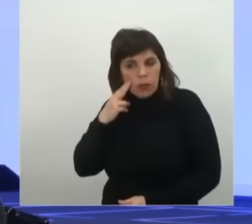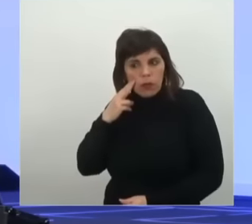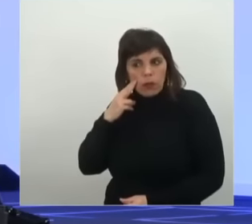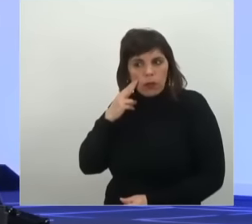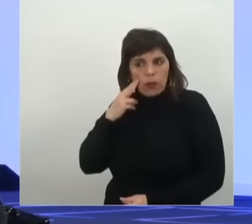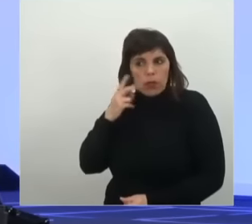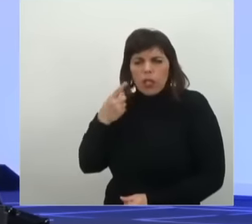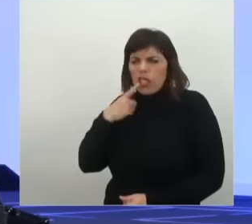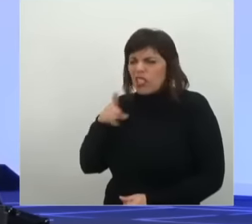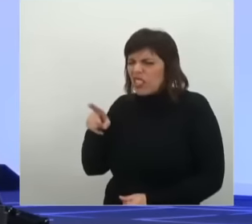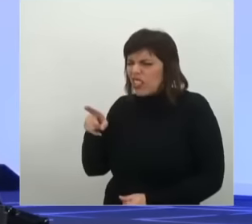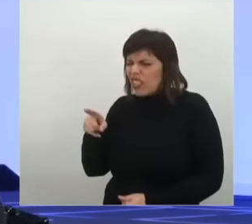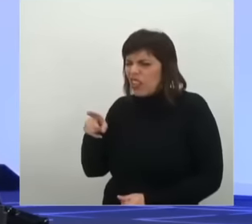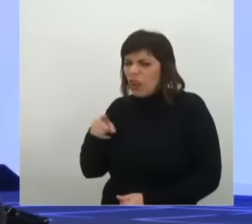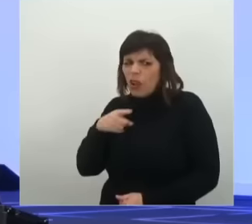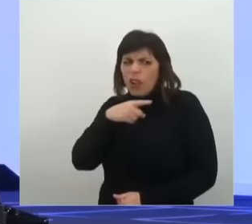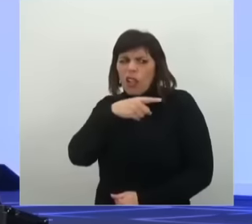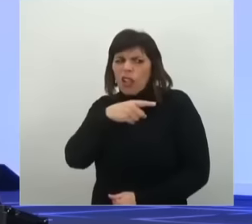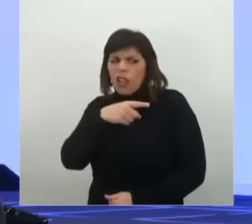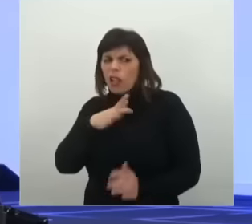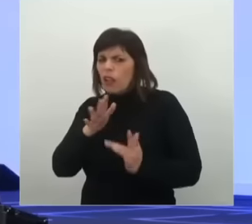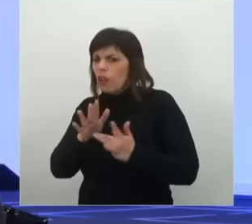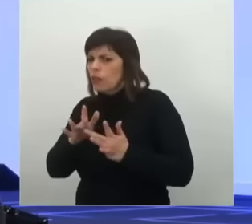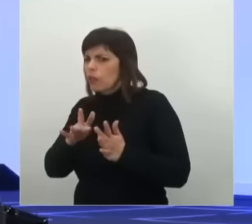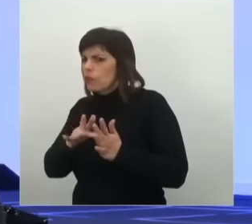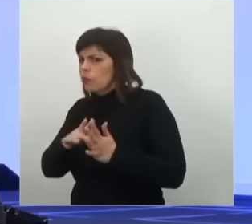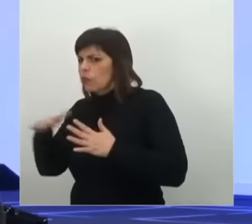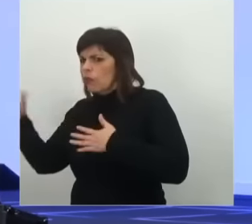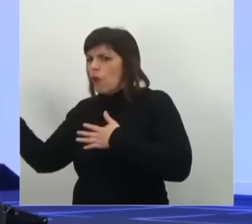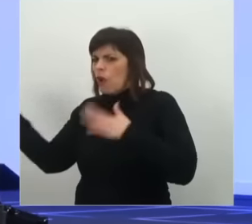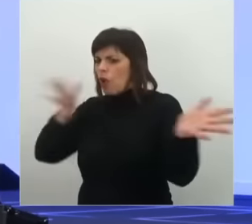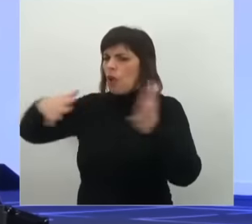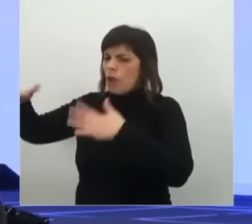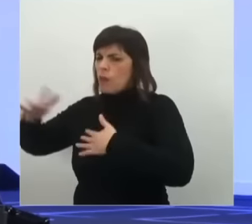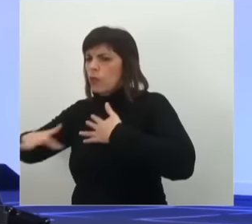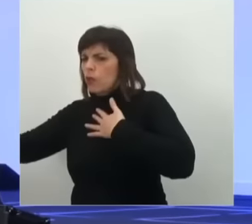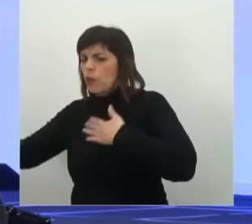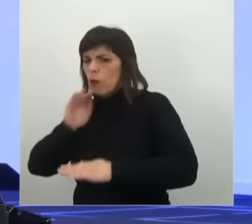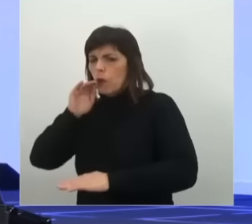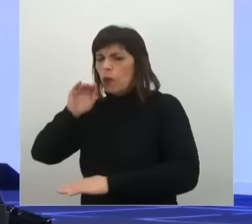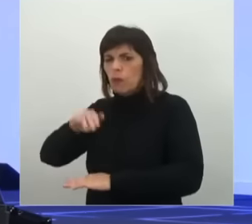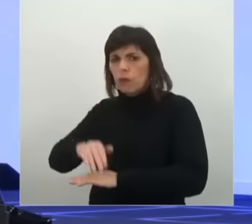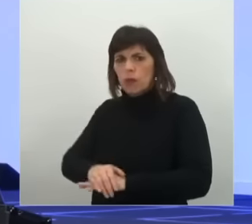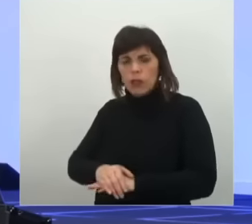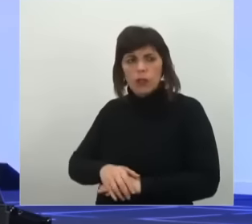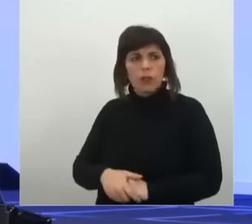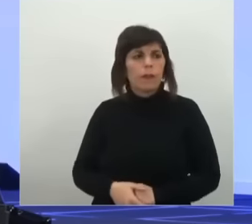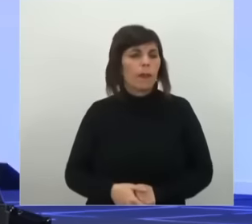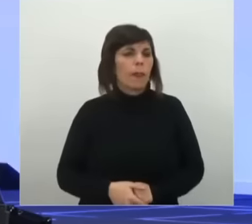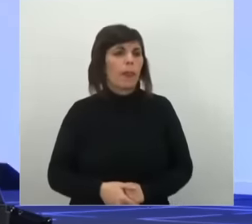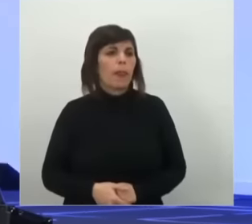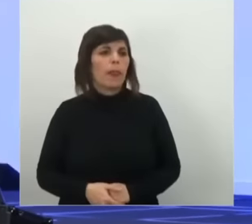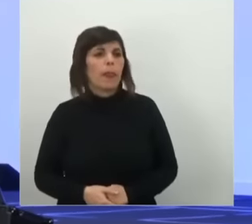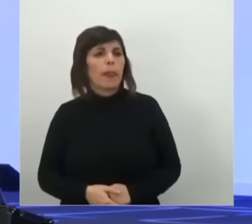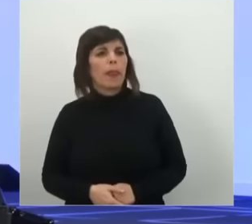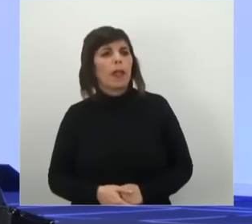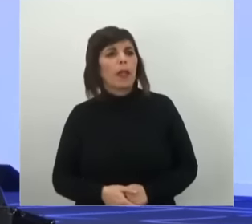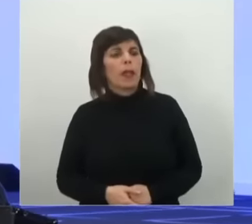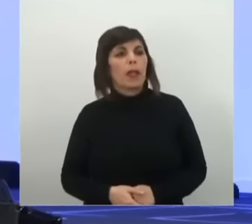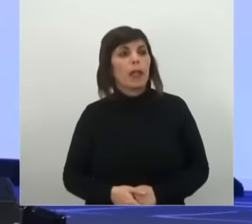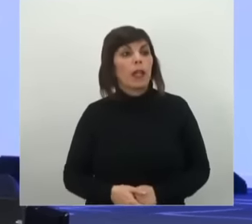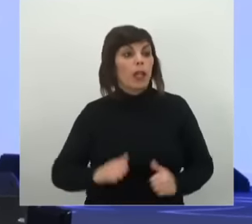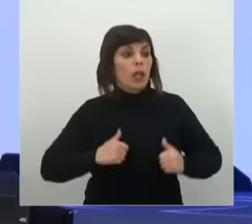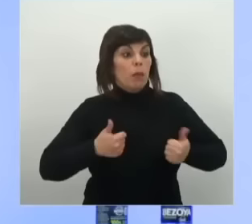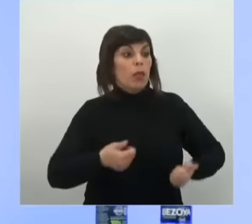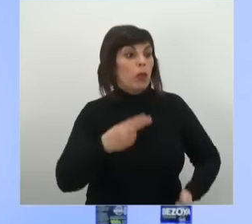Quién es este que aún el viento y el mar le obedecen fíjense ellos empezaron con un tipo de miedo y